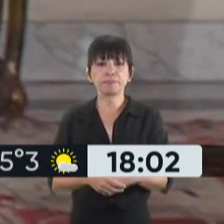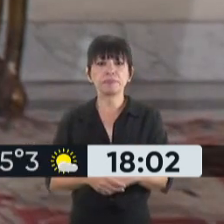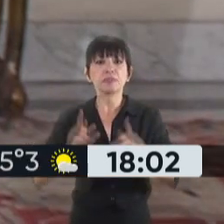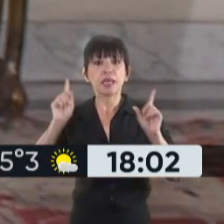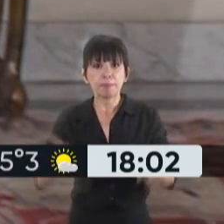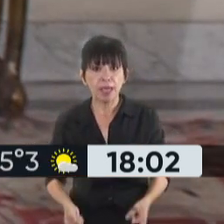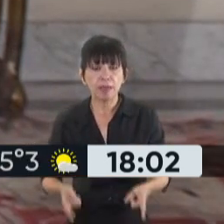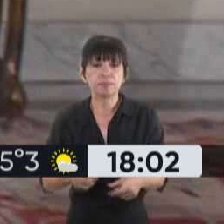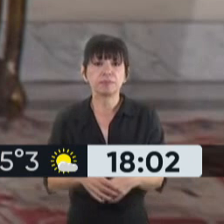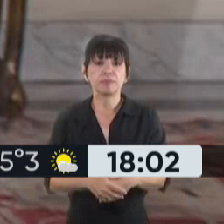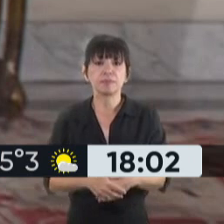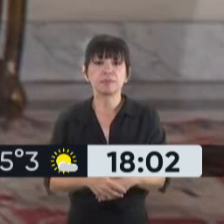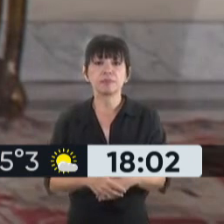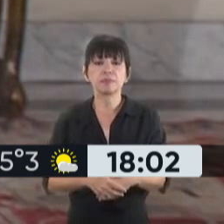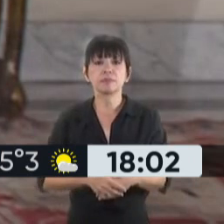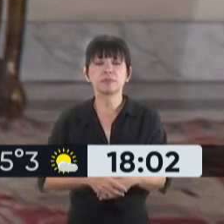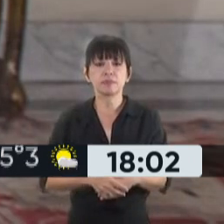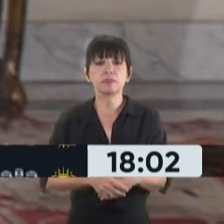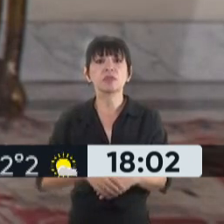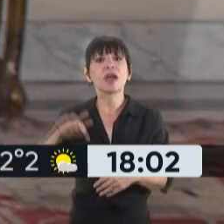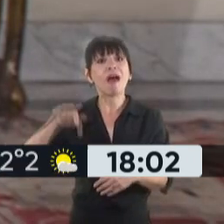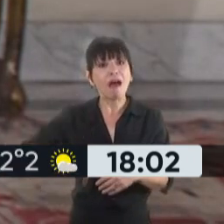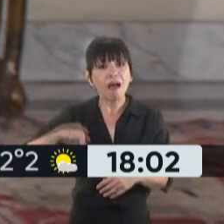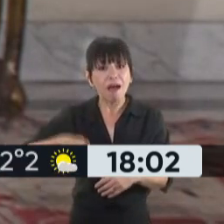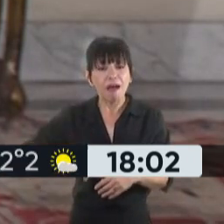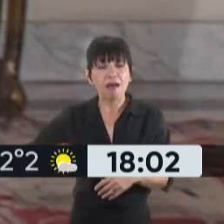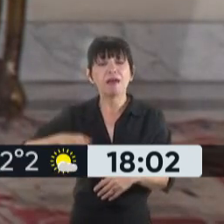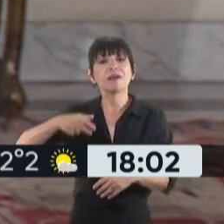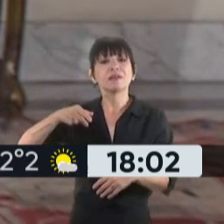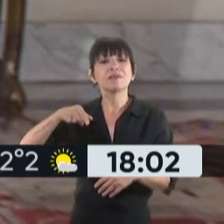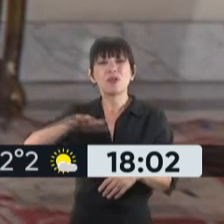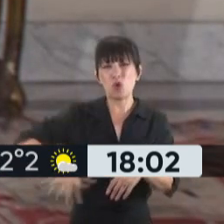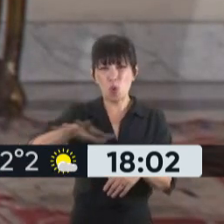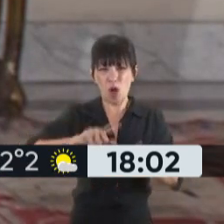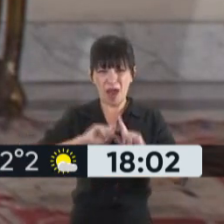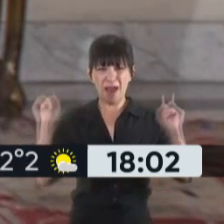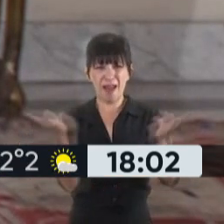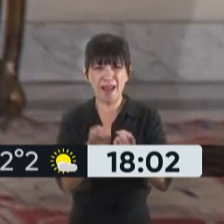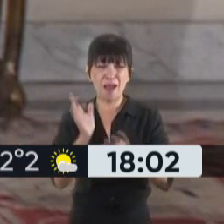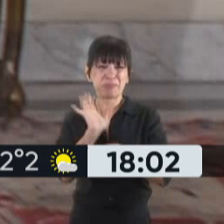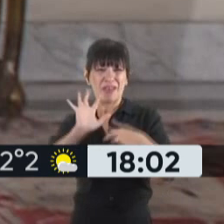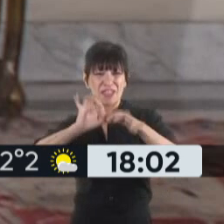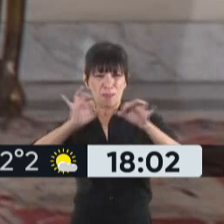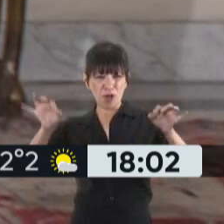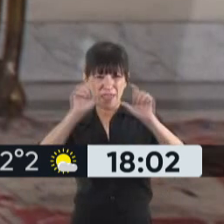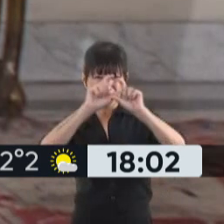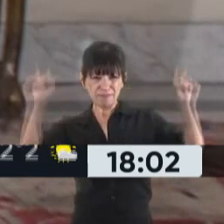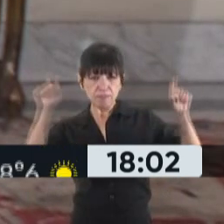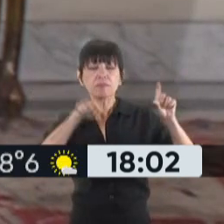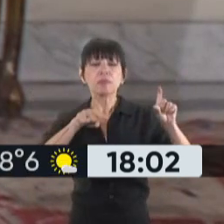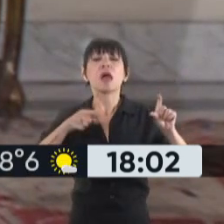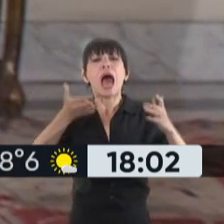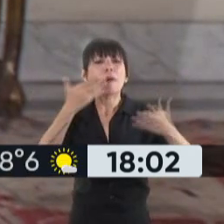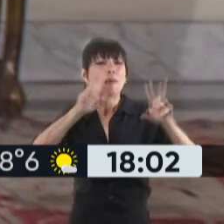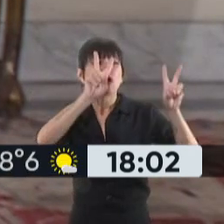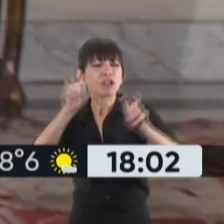Además, acabamos de sostener aquí en La Moneda un encuentro de trabajo en el que abordamos los principales temas